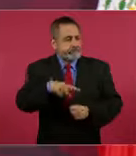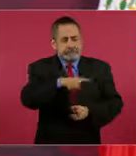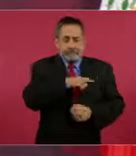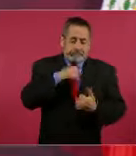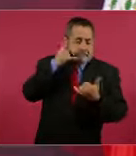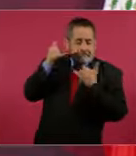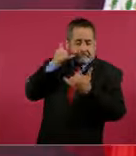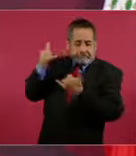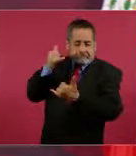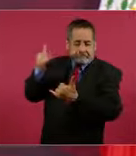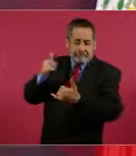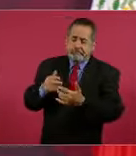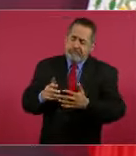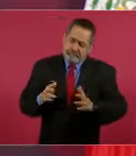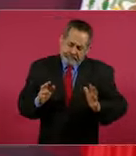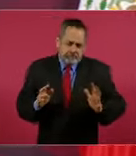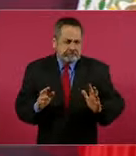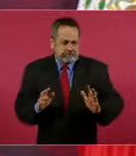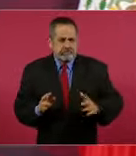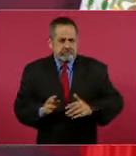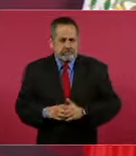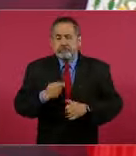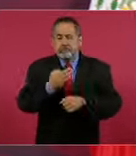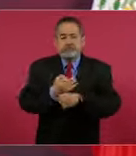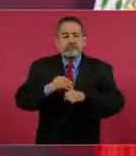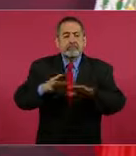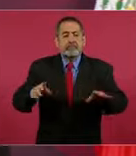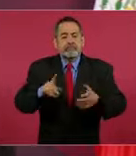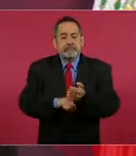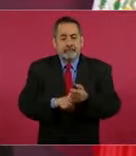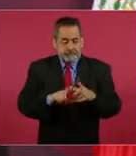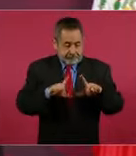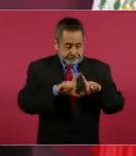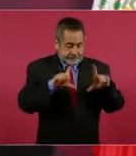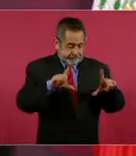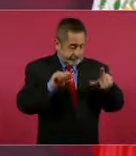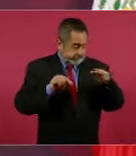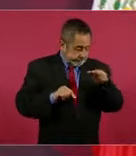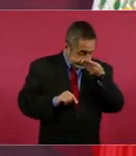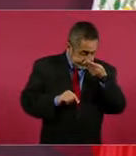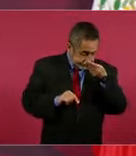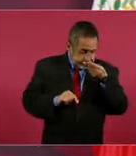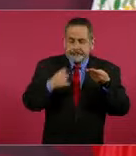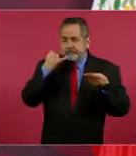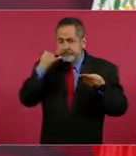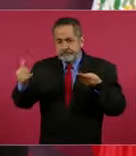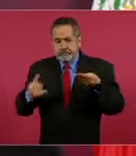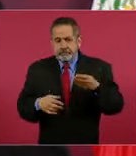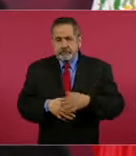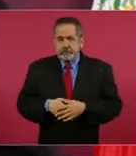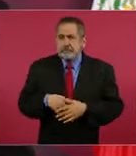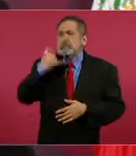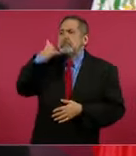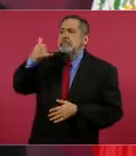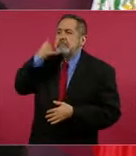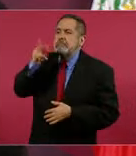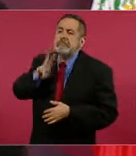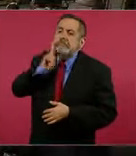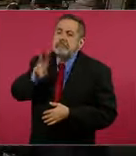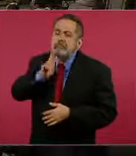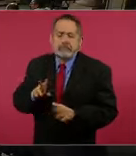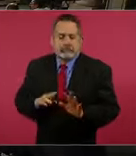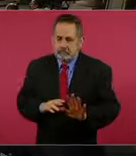está informando que es a partir de las recetas para tener pues un control. Todos los